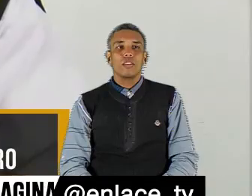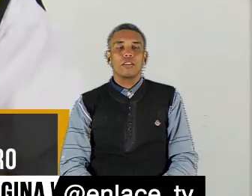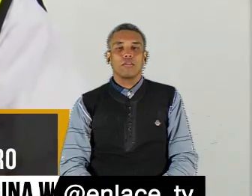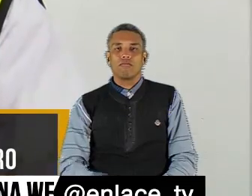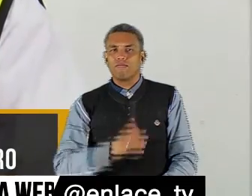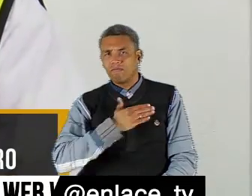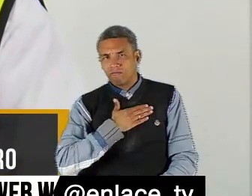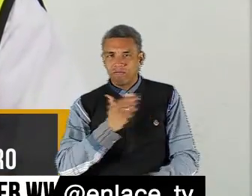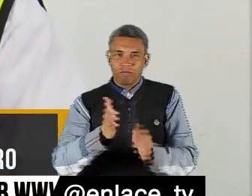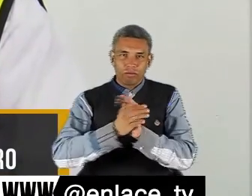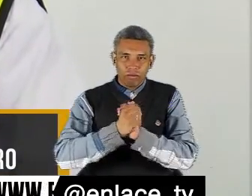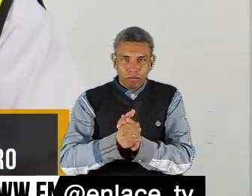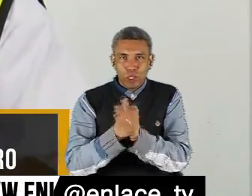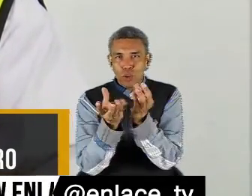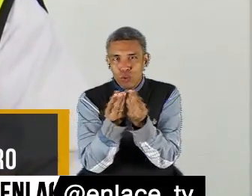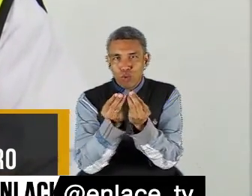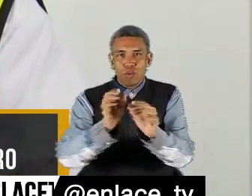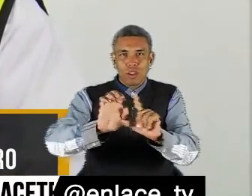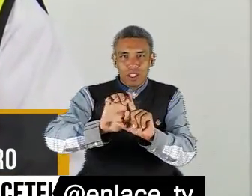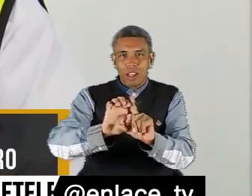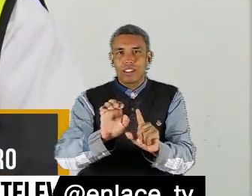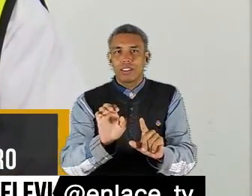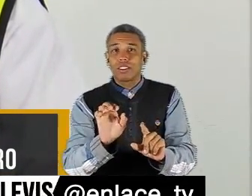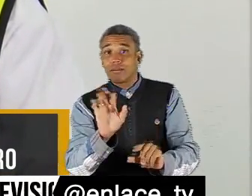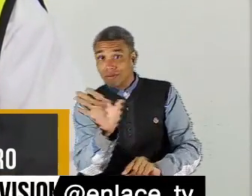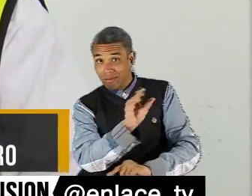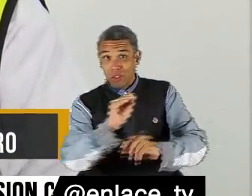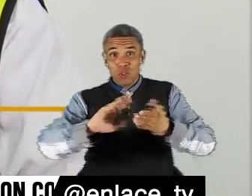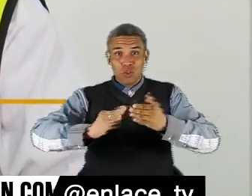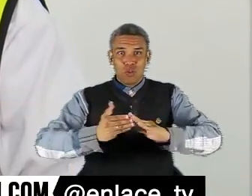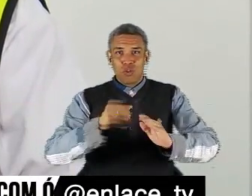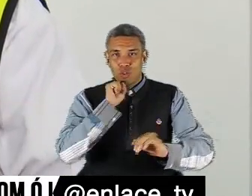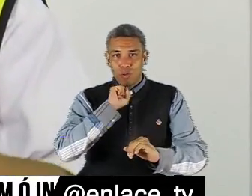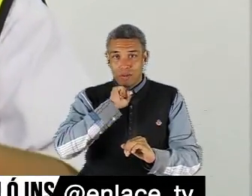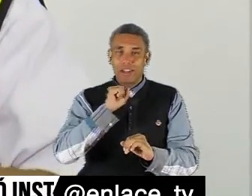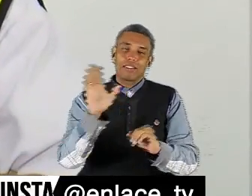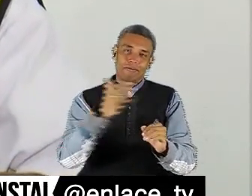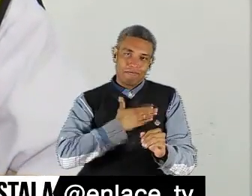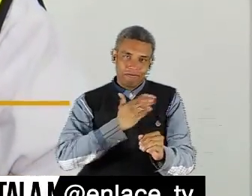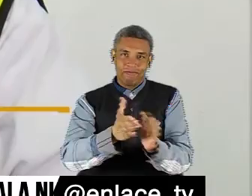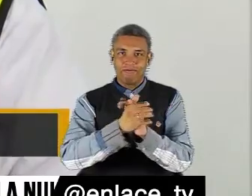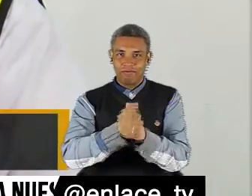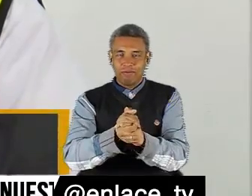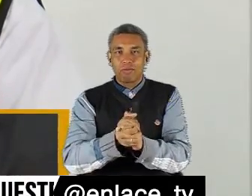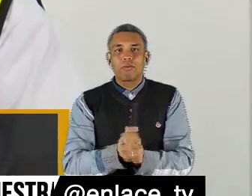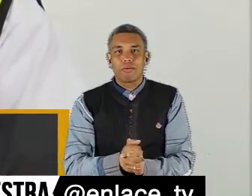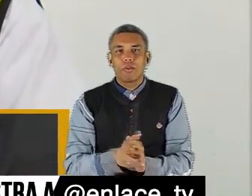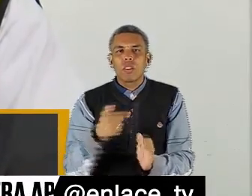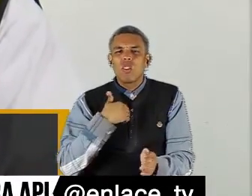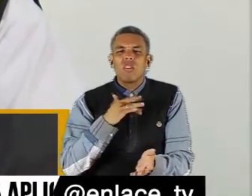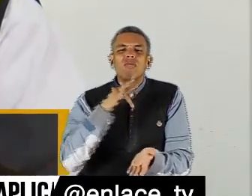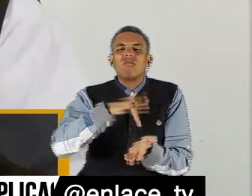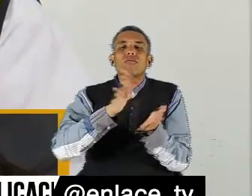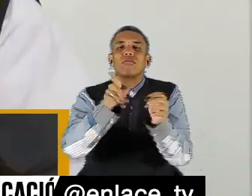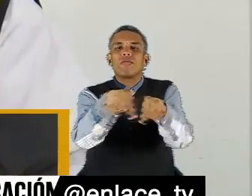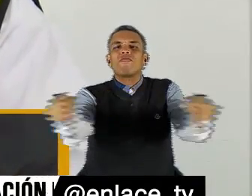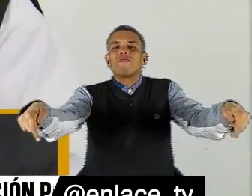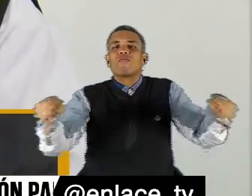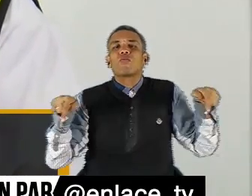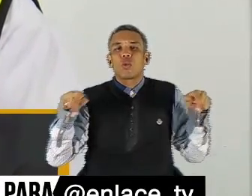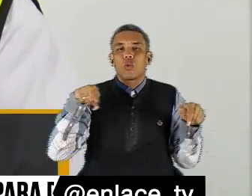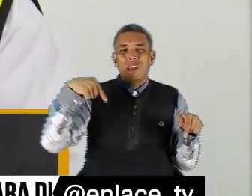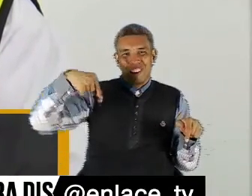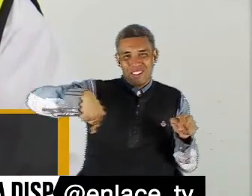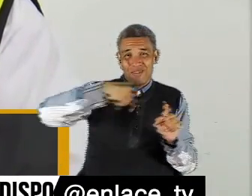para nuestros compañeros en estudios, para toda nuestra teleaudiencia de Enlace Noticias. Nos encontramos en Expo Eventos con el coordinador de